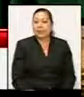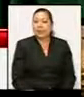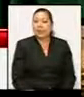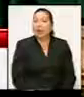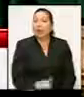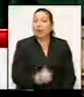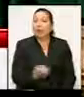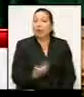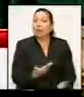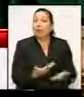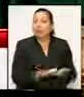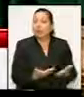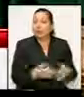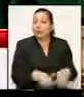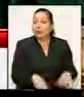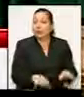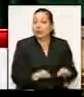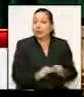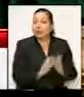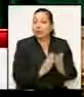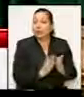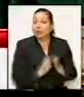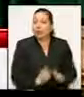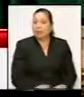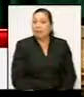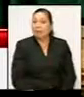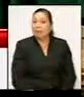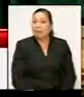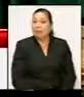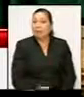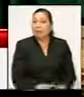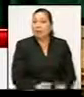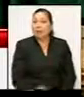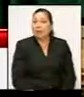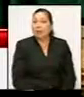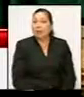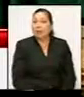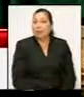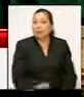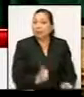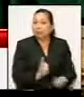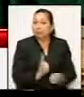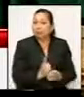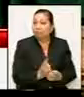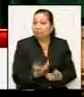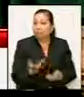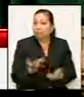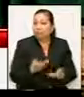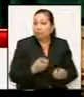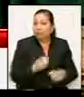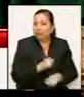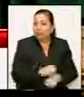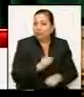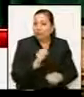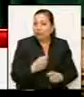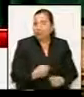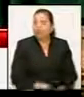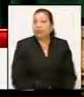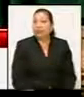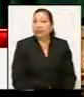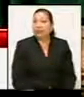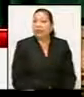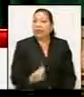Otro aspecto importante es el tema de la articulación al mercado. Aquí interviene directamente Sierra y Selva Exportadora, ¿no?